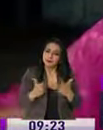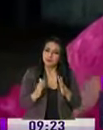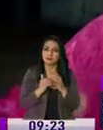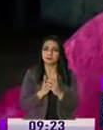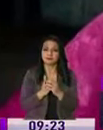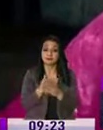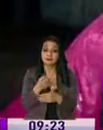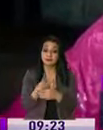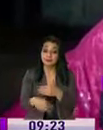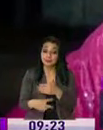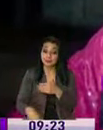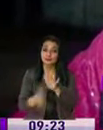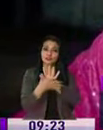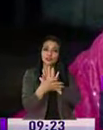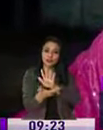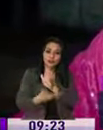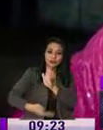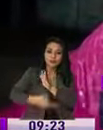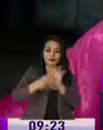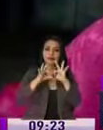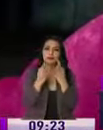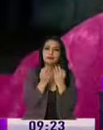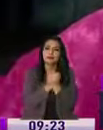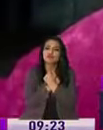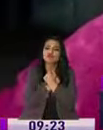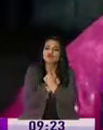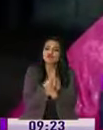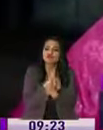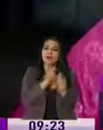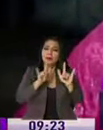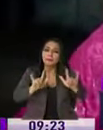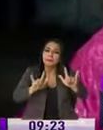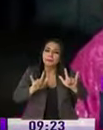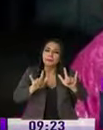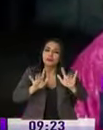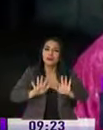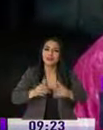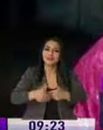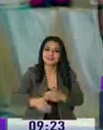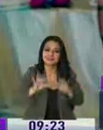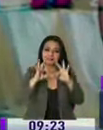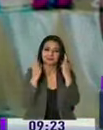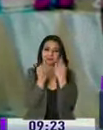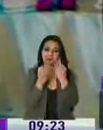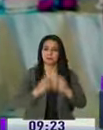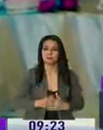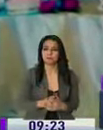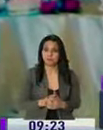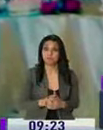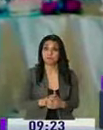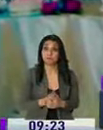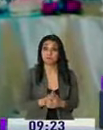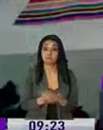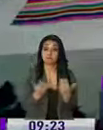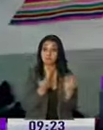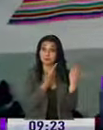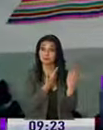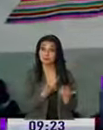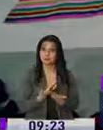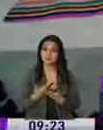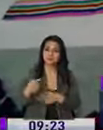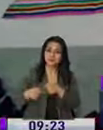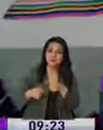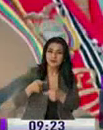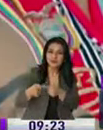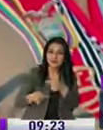para con los hijos mismos tener esa armonía, y ese amor es que armoniza a toda la familia. Vale recalcar que en esta ocasión,